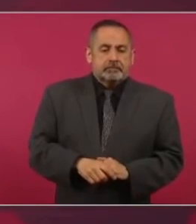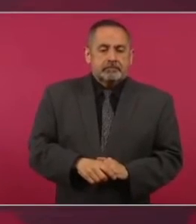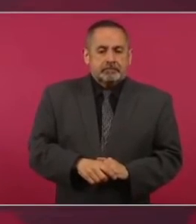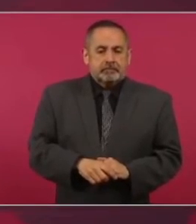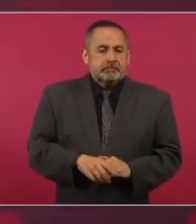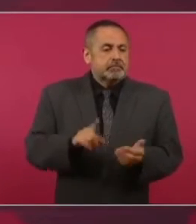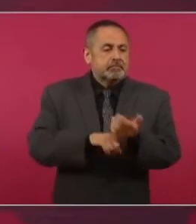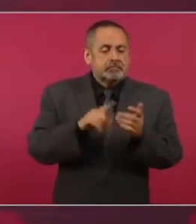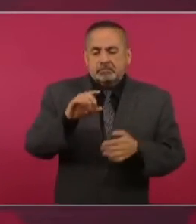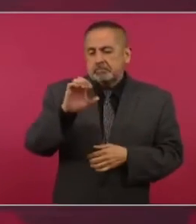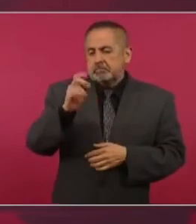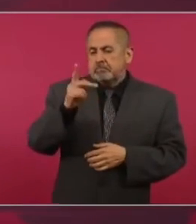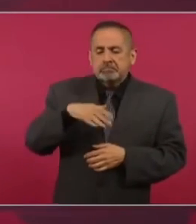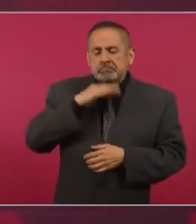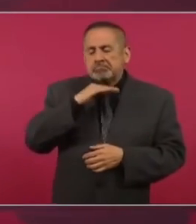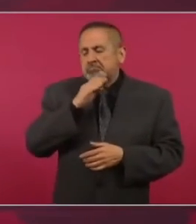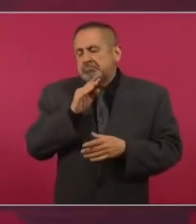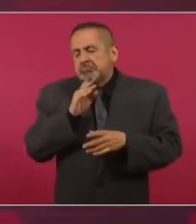descuido, ¿no?